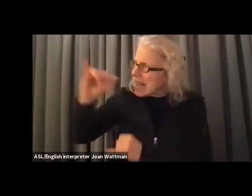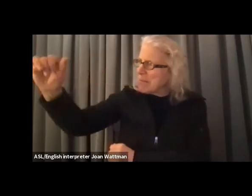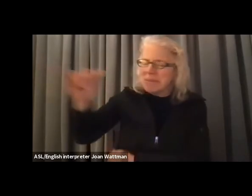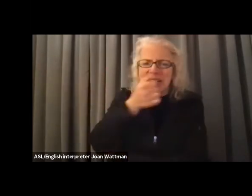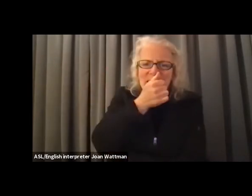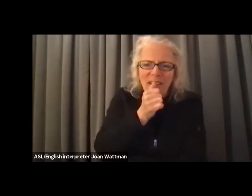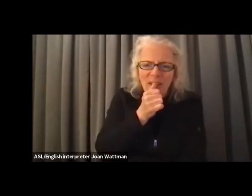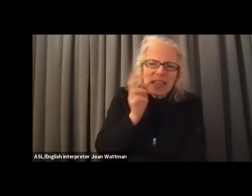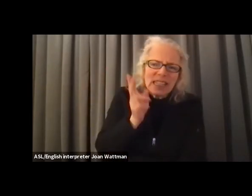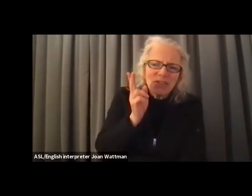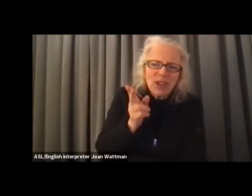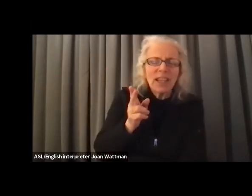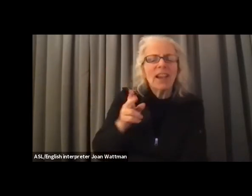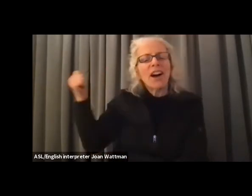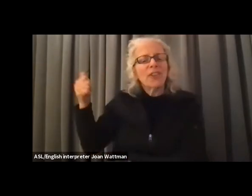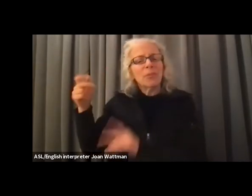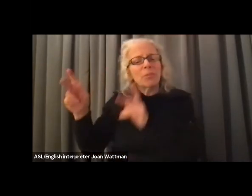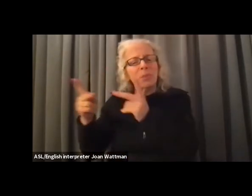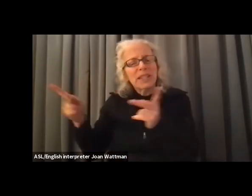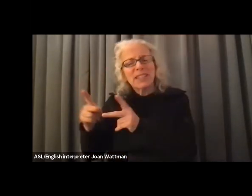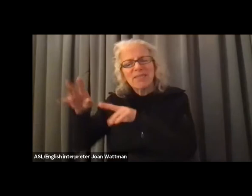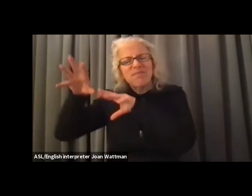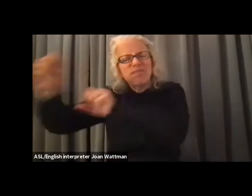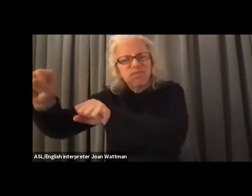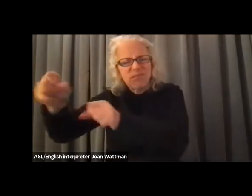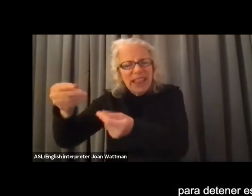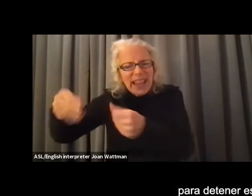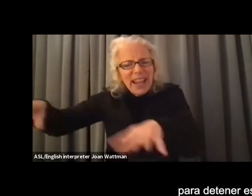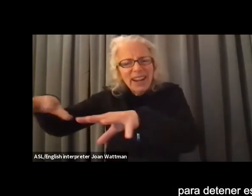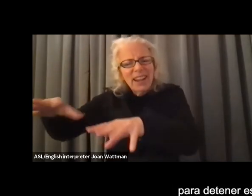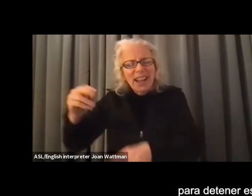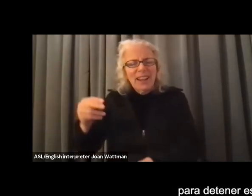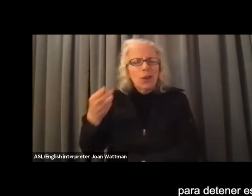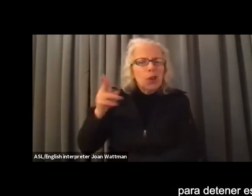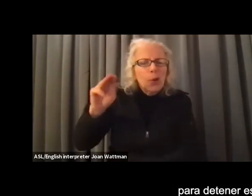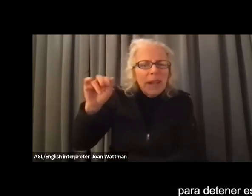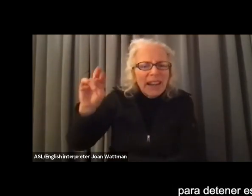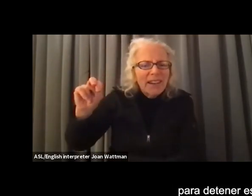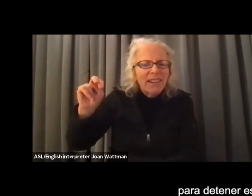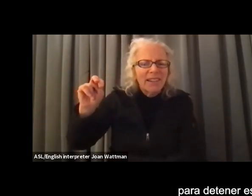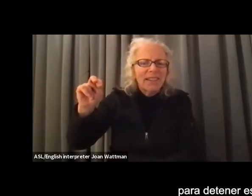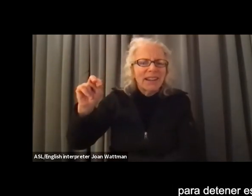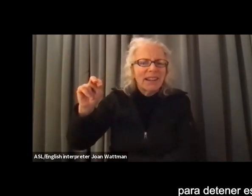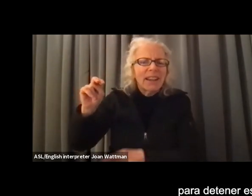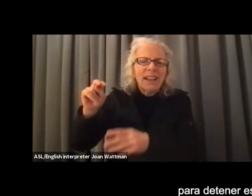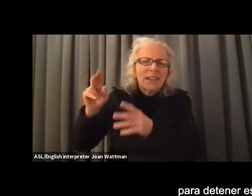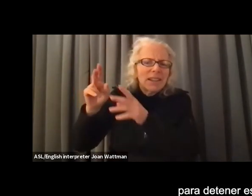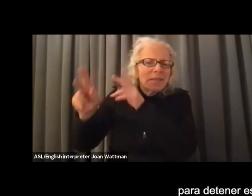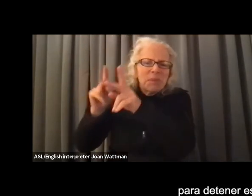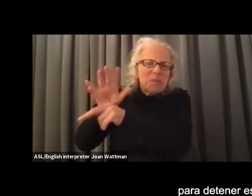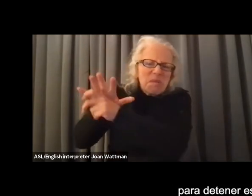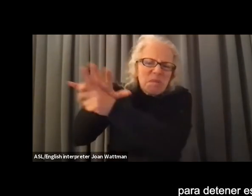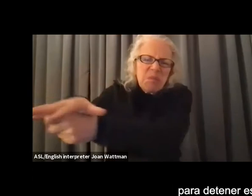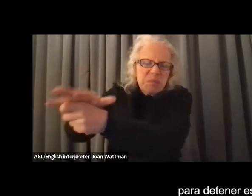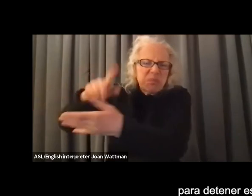la resistencia y la articulación de acciones para frenar esa política de muerte